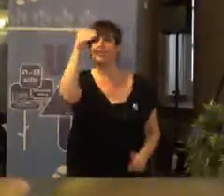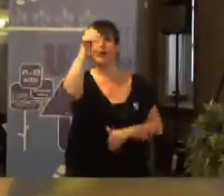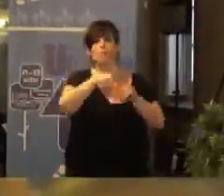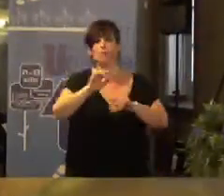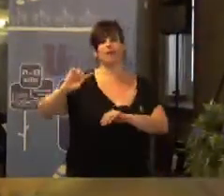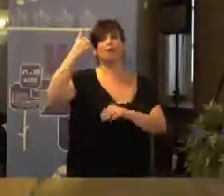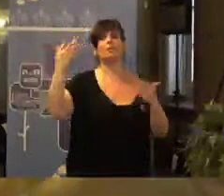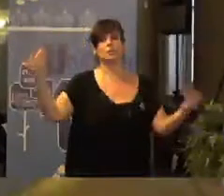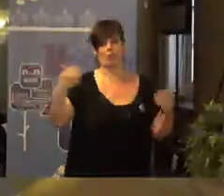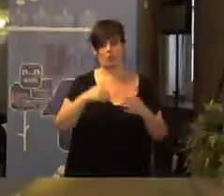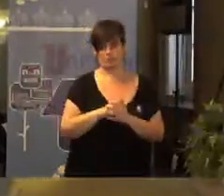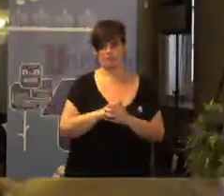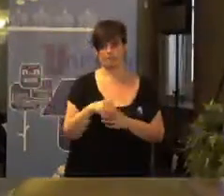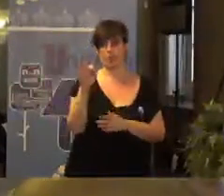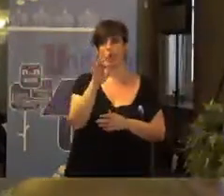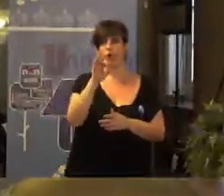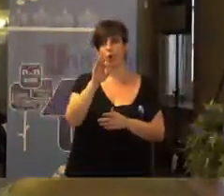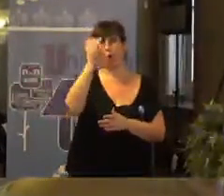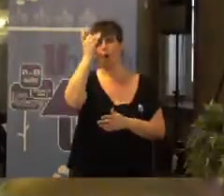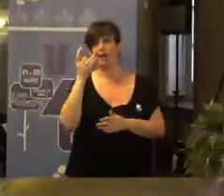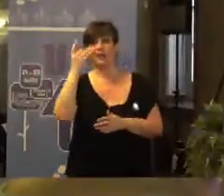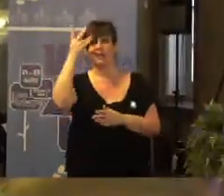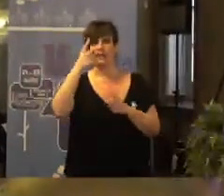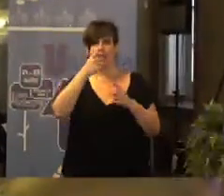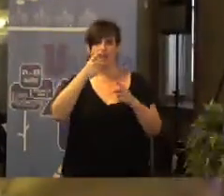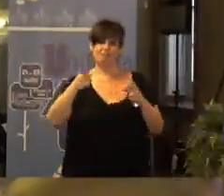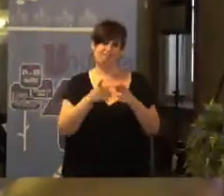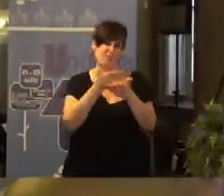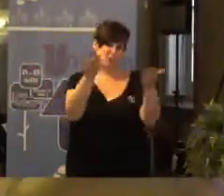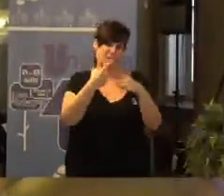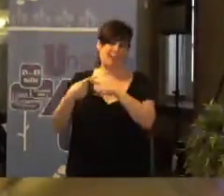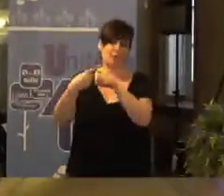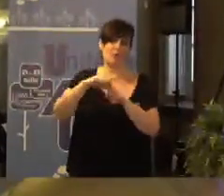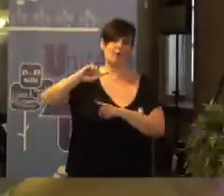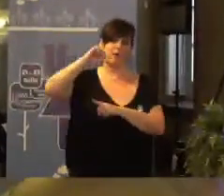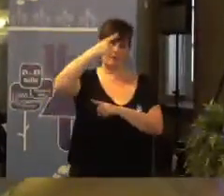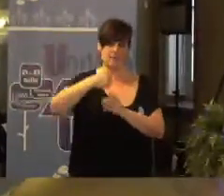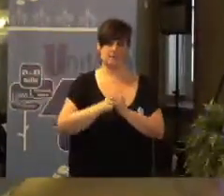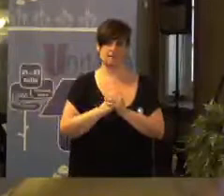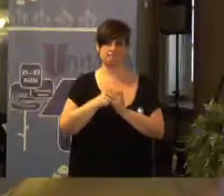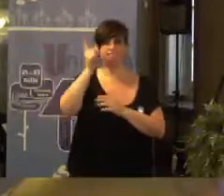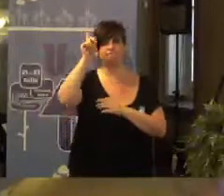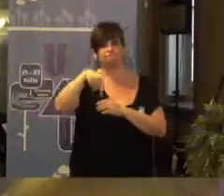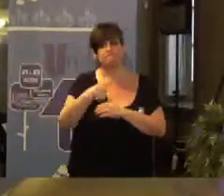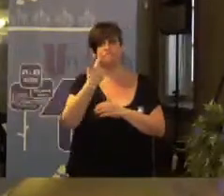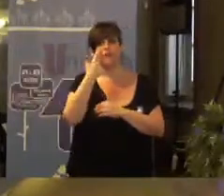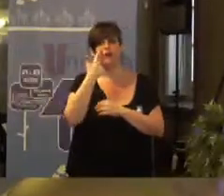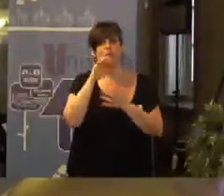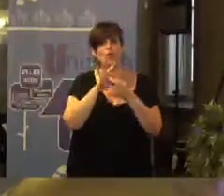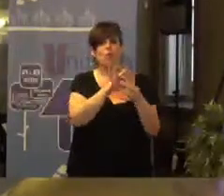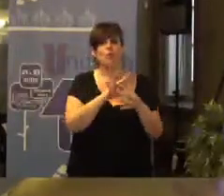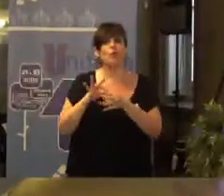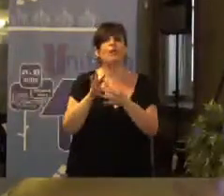votada, ou idea máis compartida socialmente. E a partir de aí tamén a idea de o para que da unidade, a unidade é un